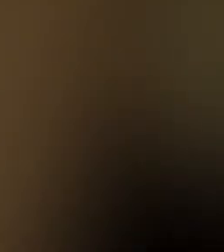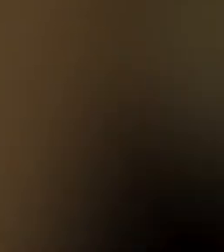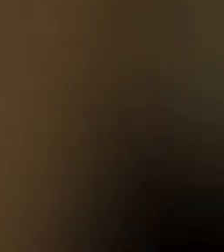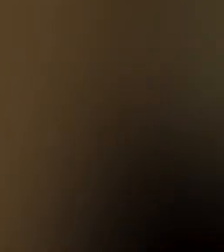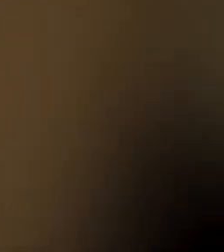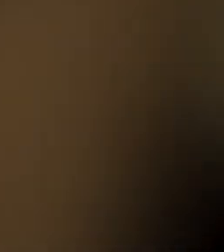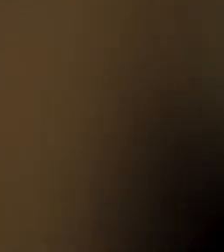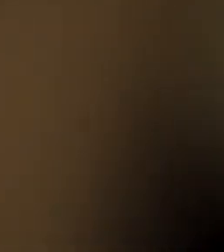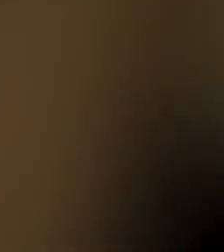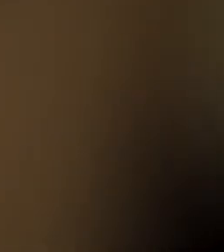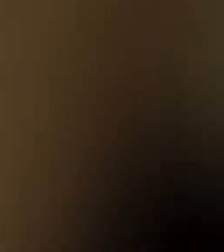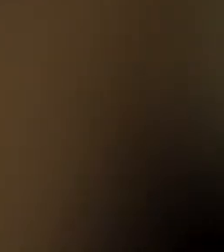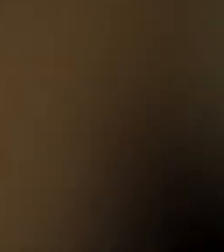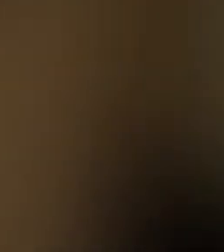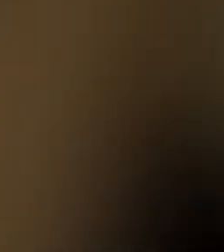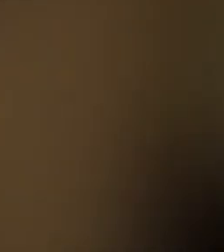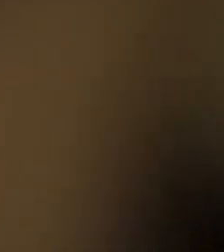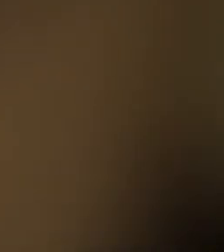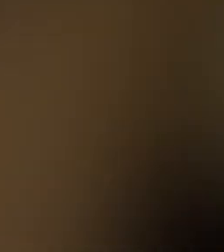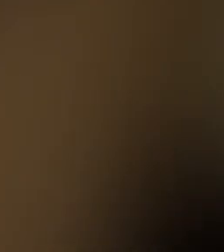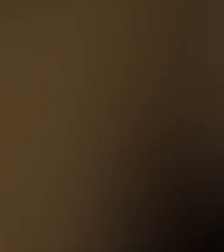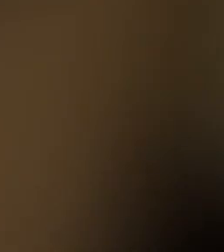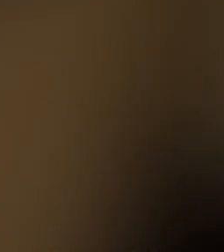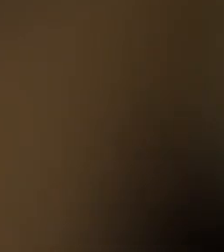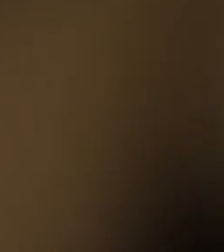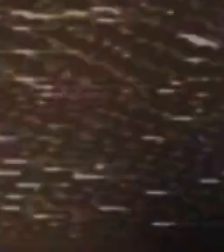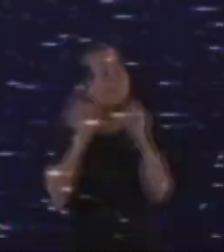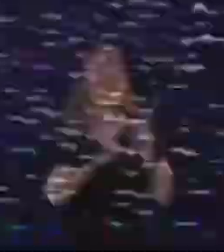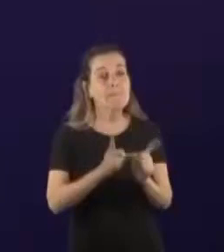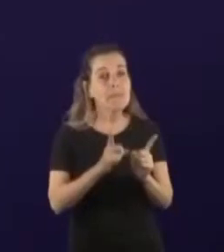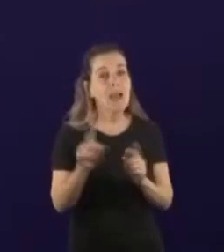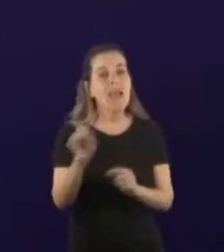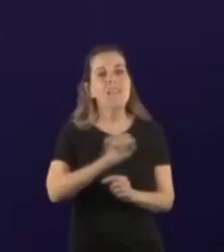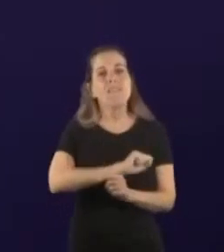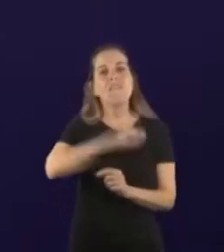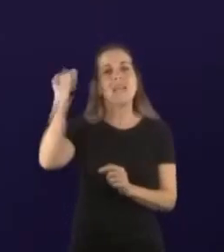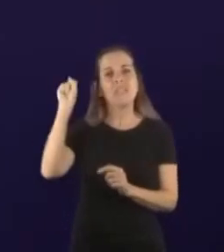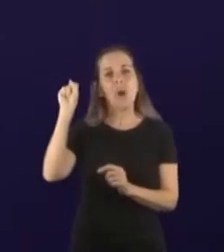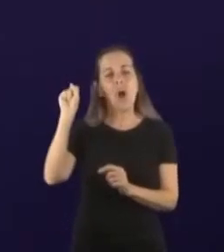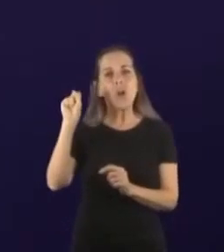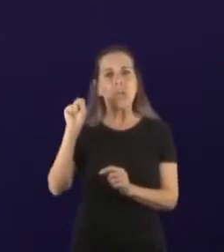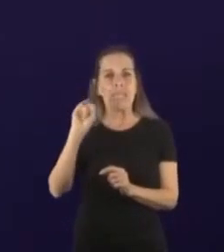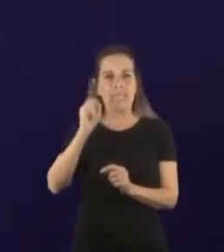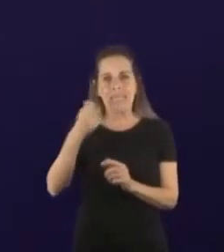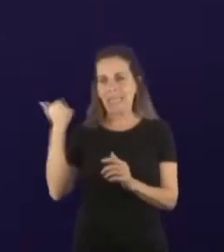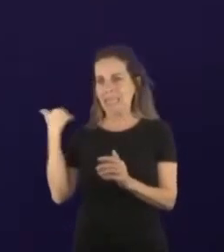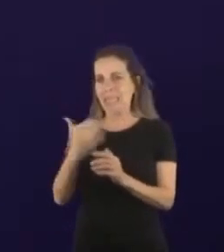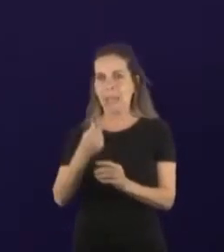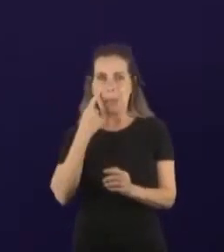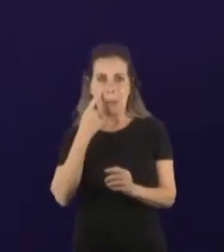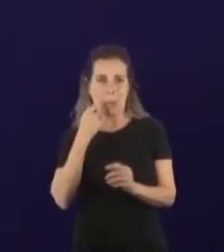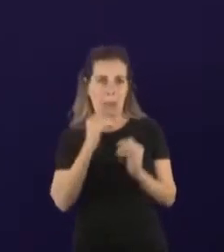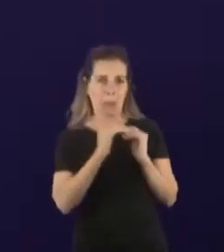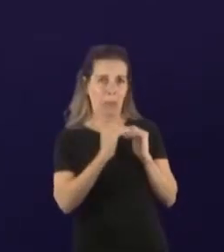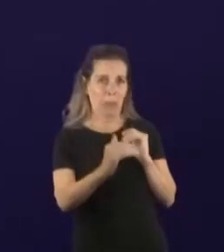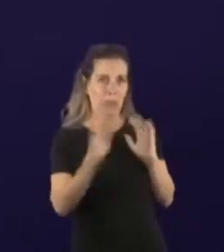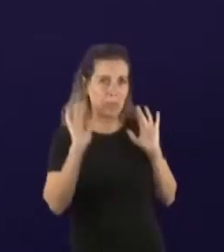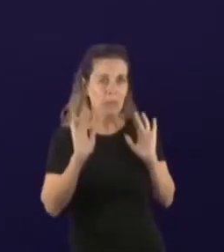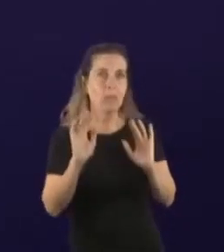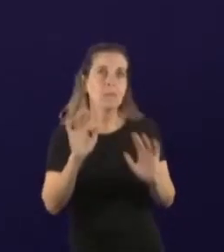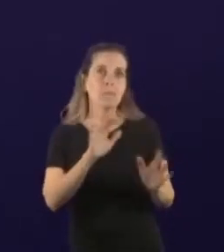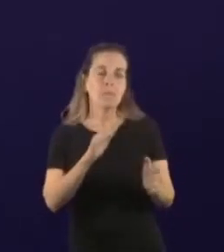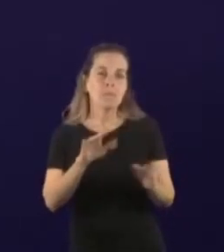Central para terminar con el problema de los pasivos remunerados Por supuesto que hablar de un 15000 de